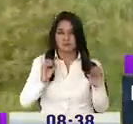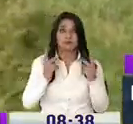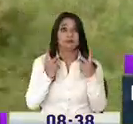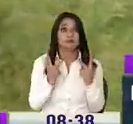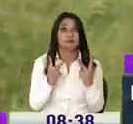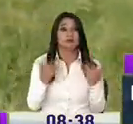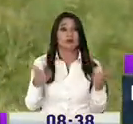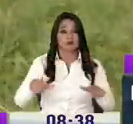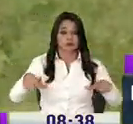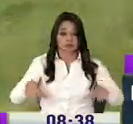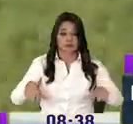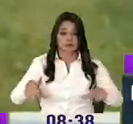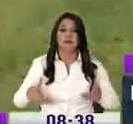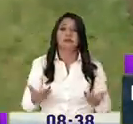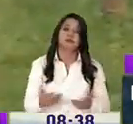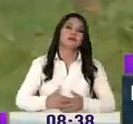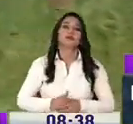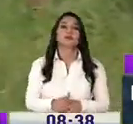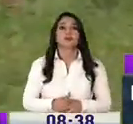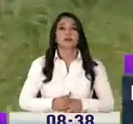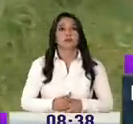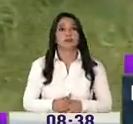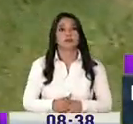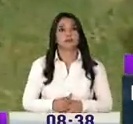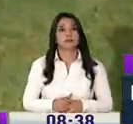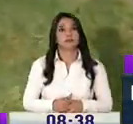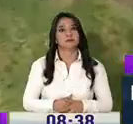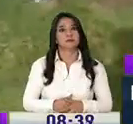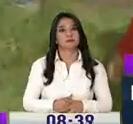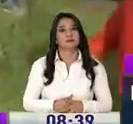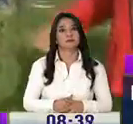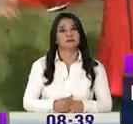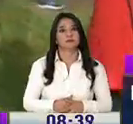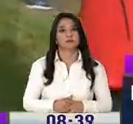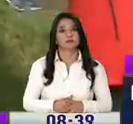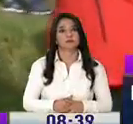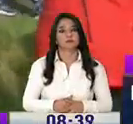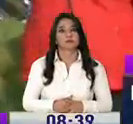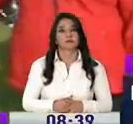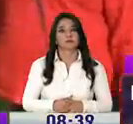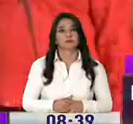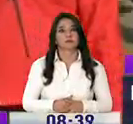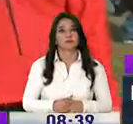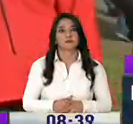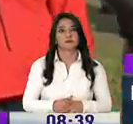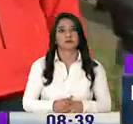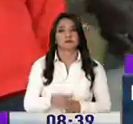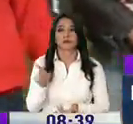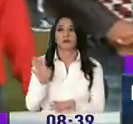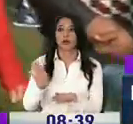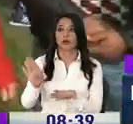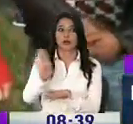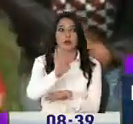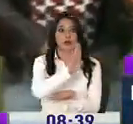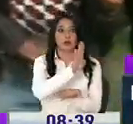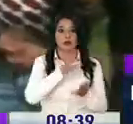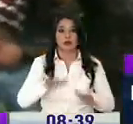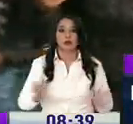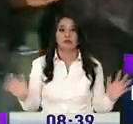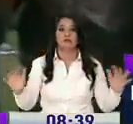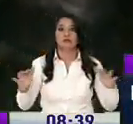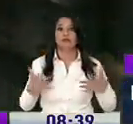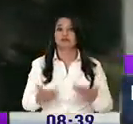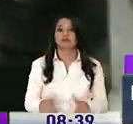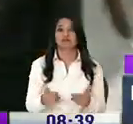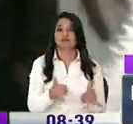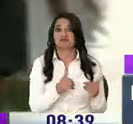están las canchas. Esto prácticamente no sirve para nada y mire que somos algunos barrios que se encuentran aquí alrededor,